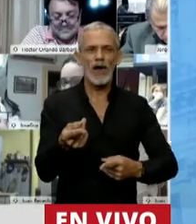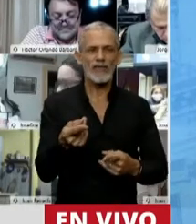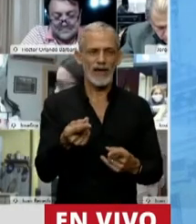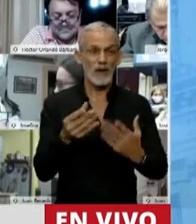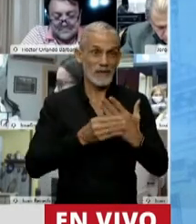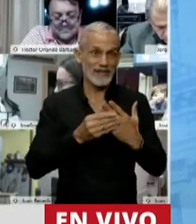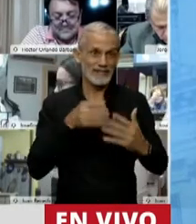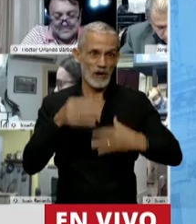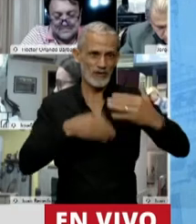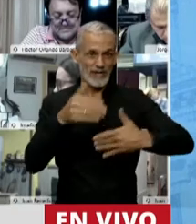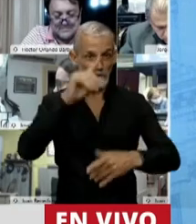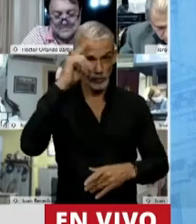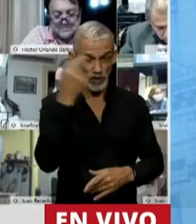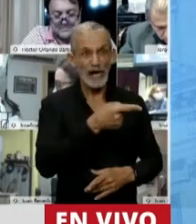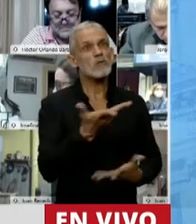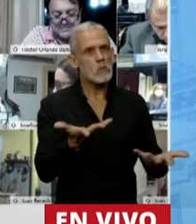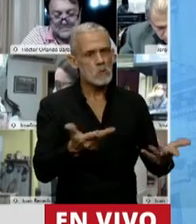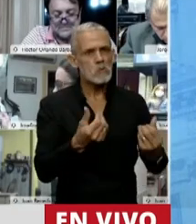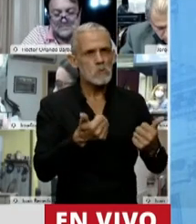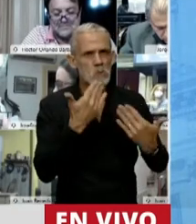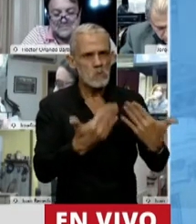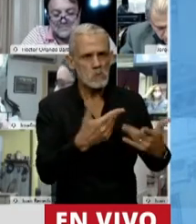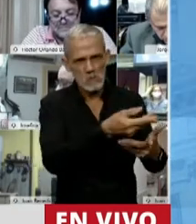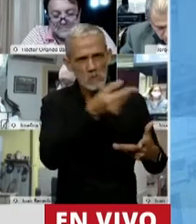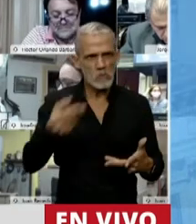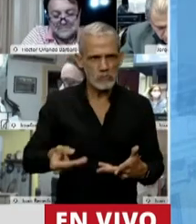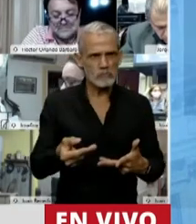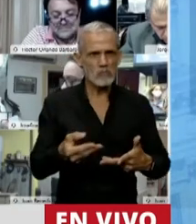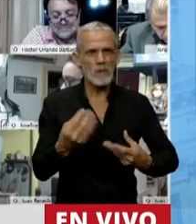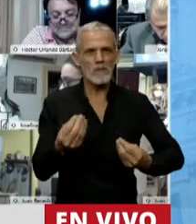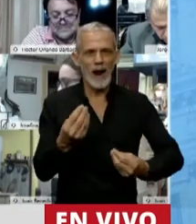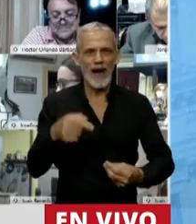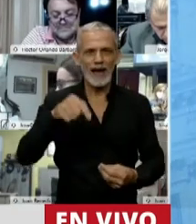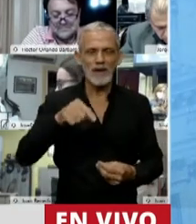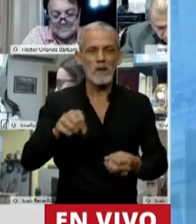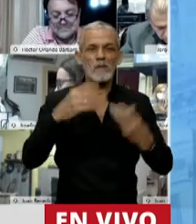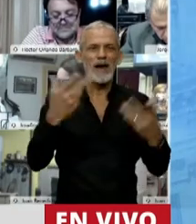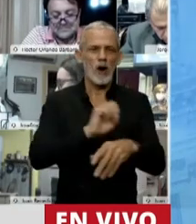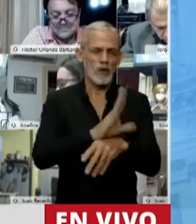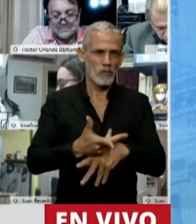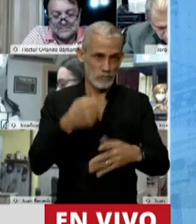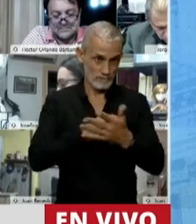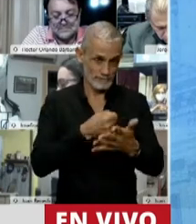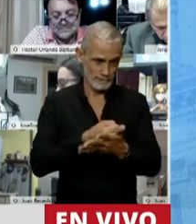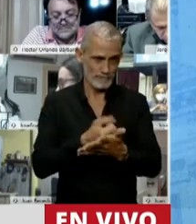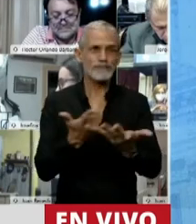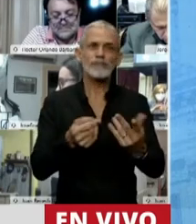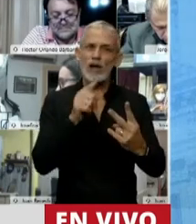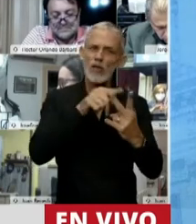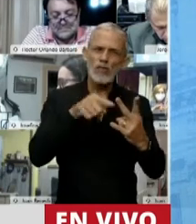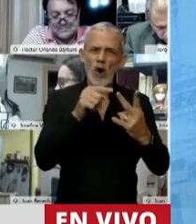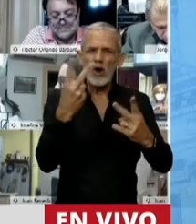muy bienvenida de nación por lo cual pudimos hacer frente aún mejor la pandemia entonces estas